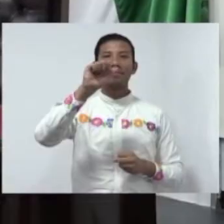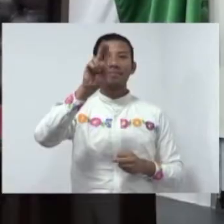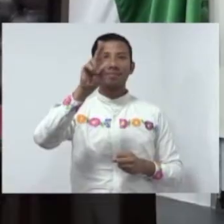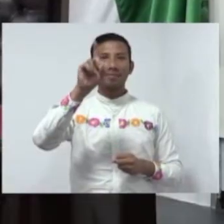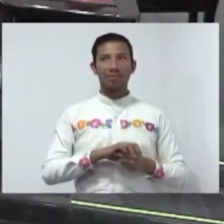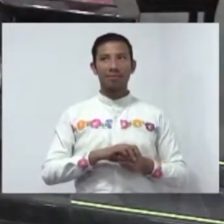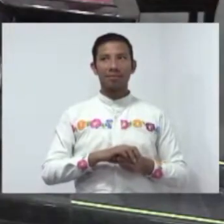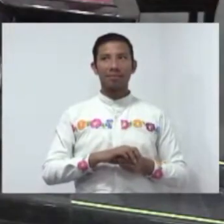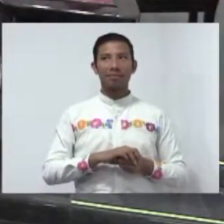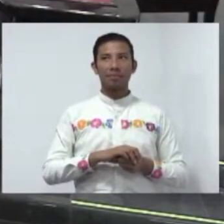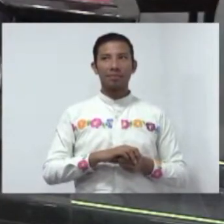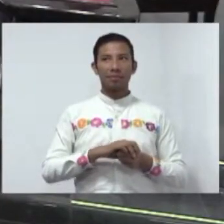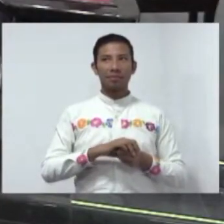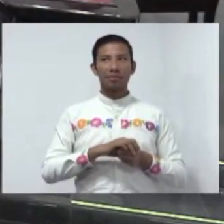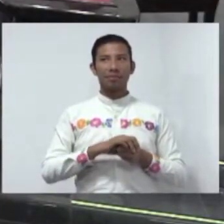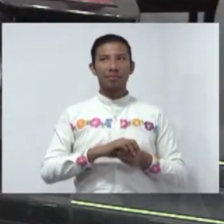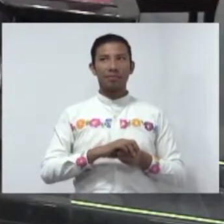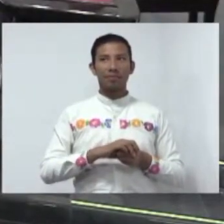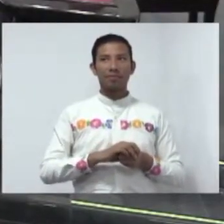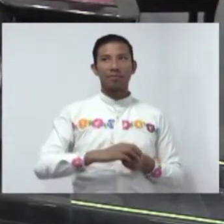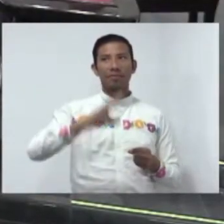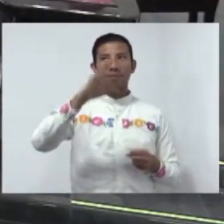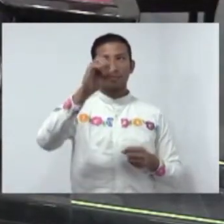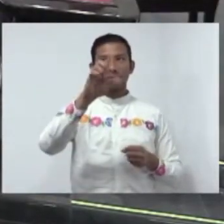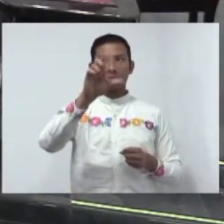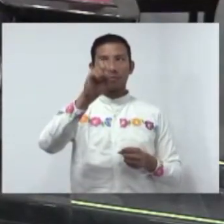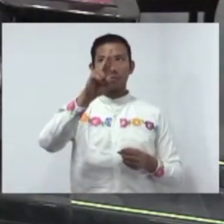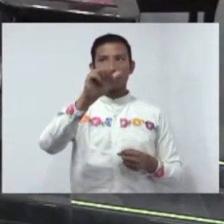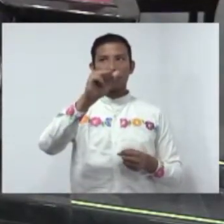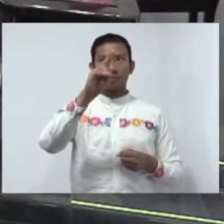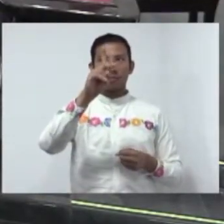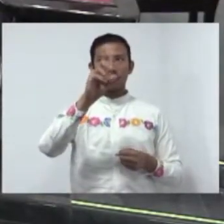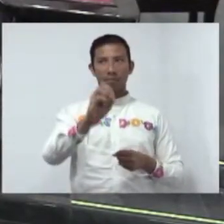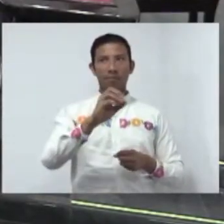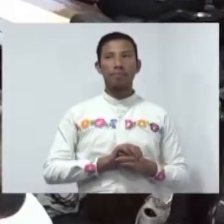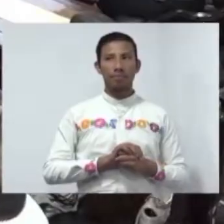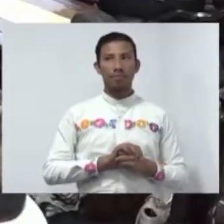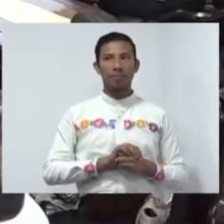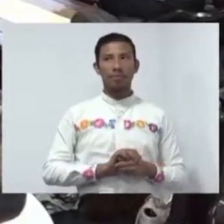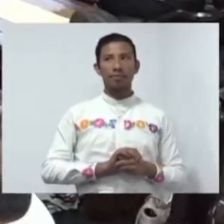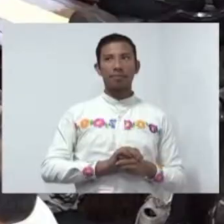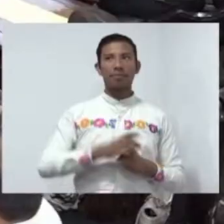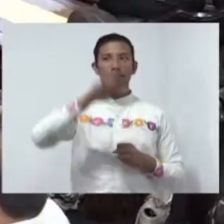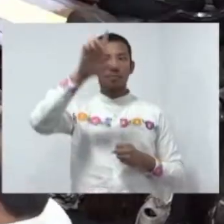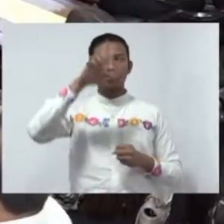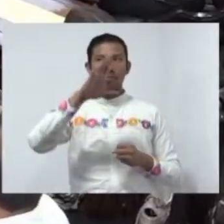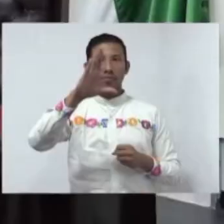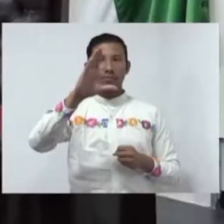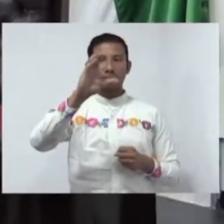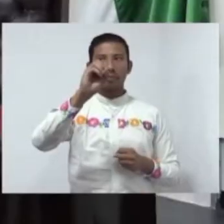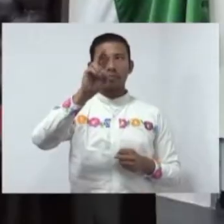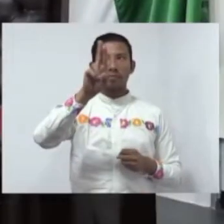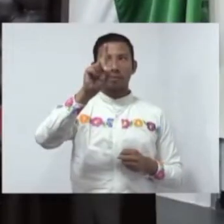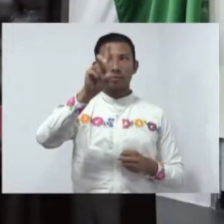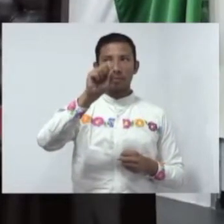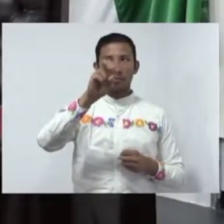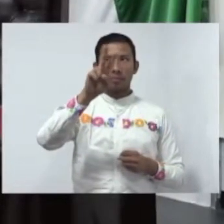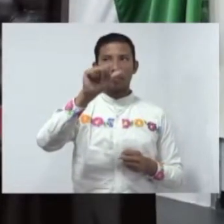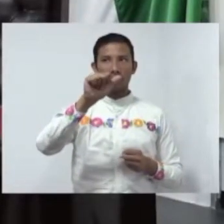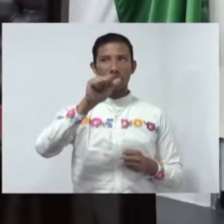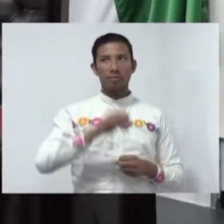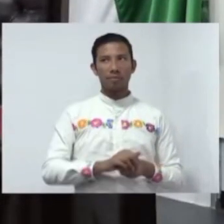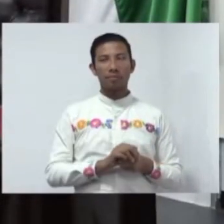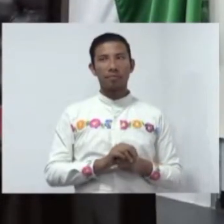Pérez y Benito Méndez Hernández. Se espera que para el martes 8 de octubre el Pleno Legislativo defina quiénes